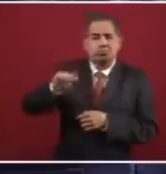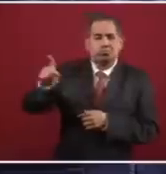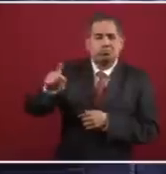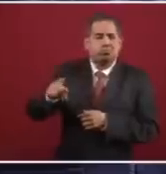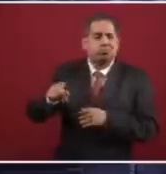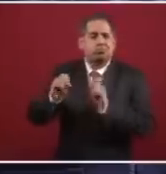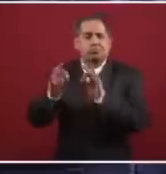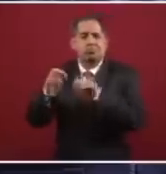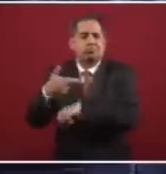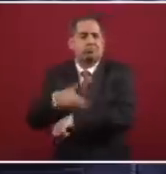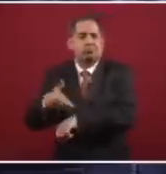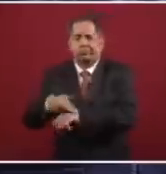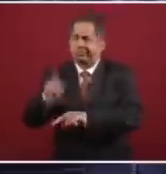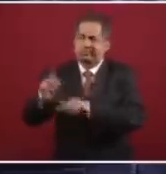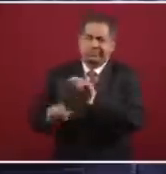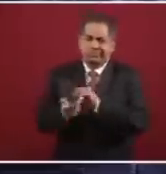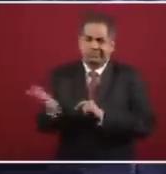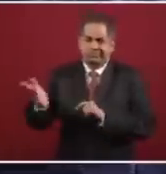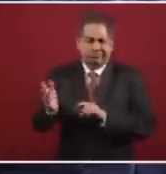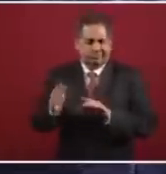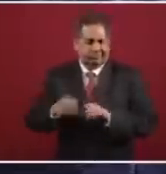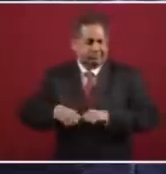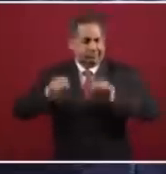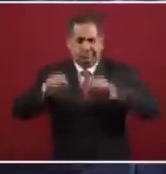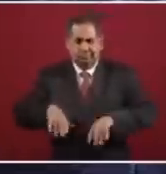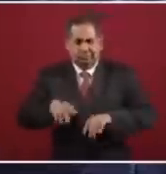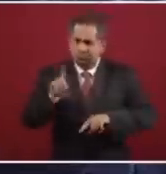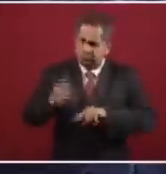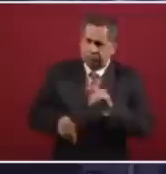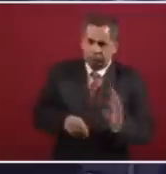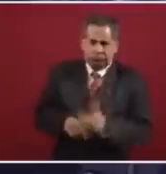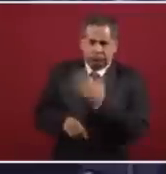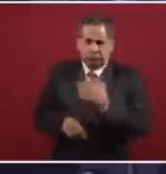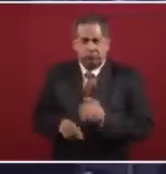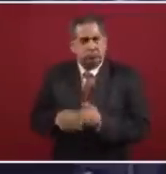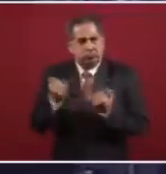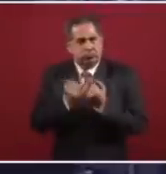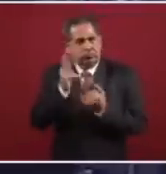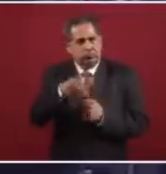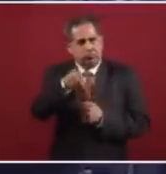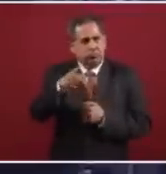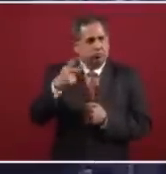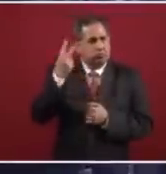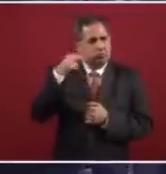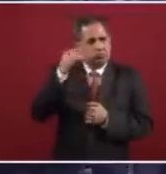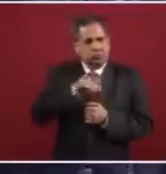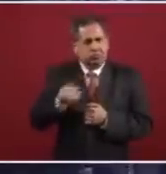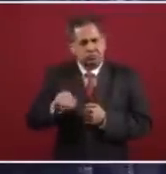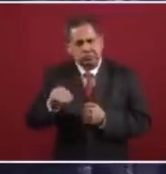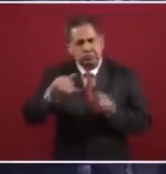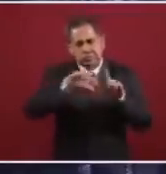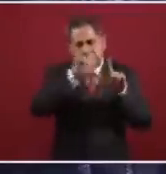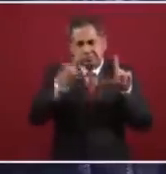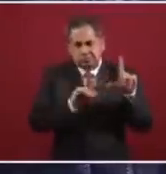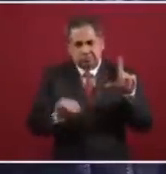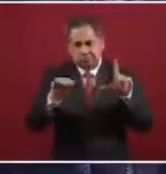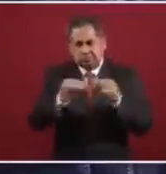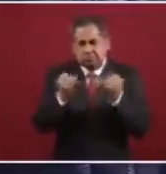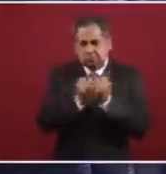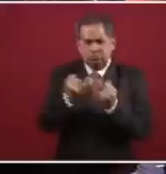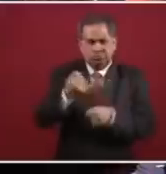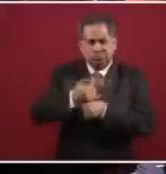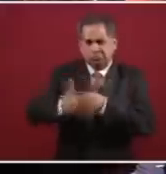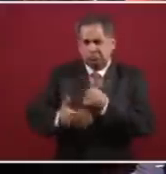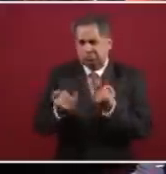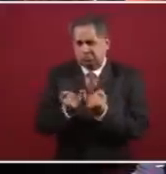los microempresarios, que dejen el escritorio. Así como usted caminó varias veces en territorio nacional, ese ejemplo que lo sigan.